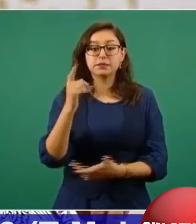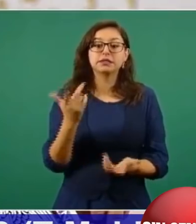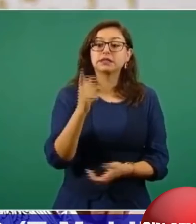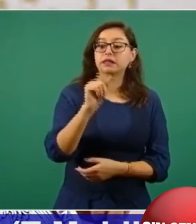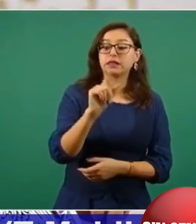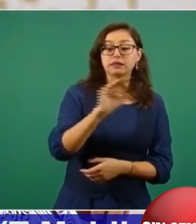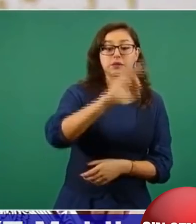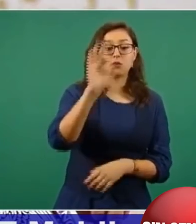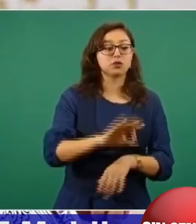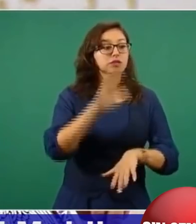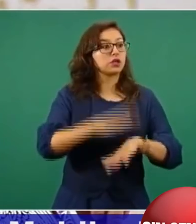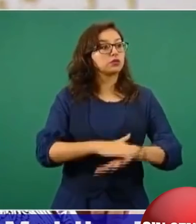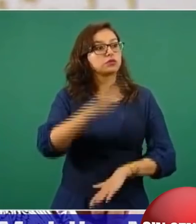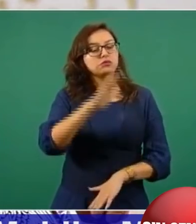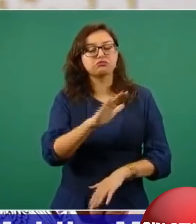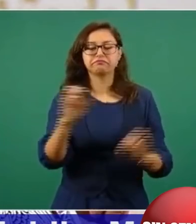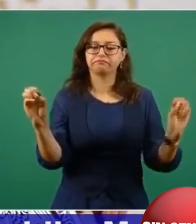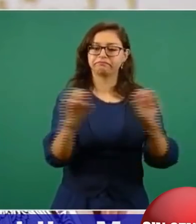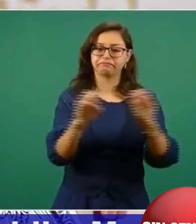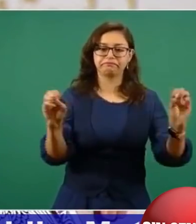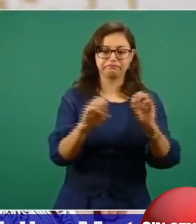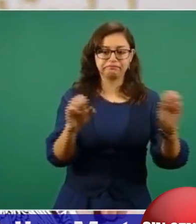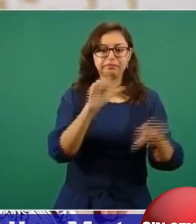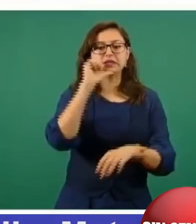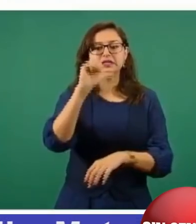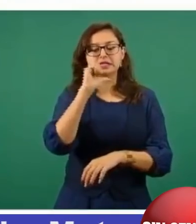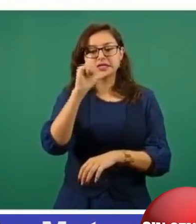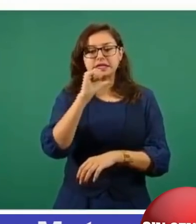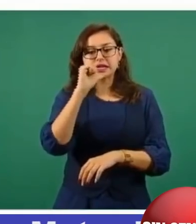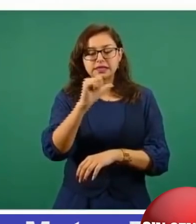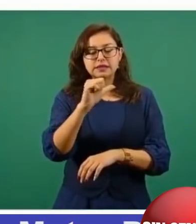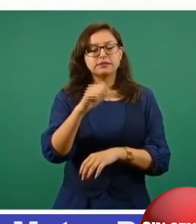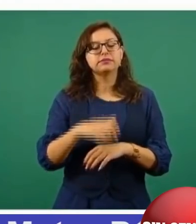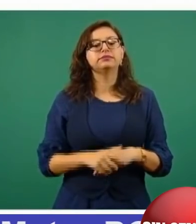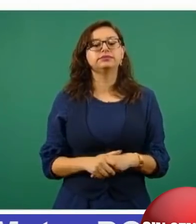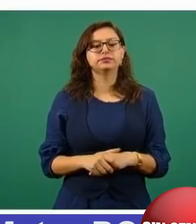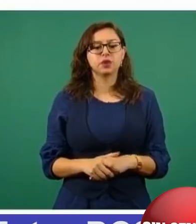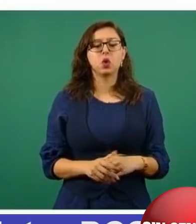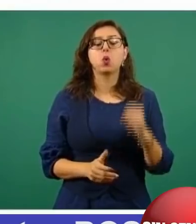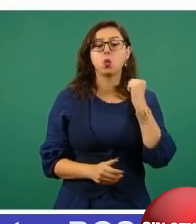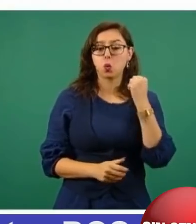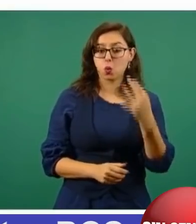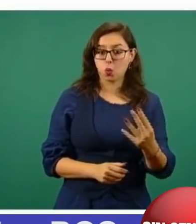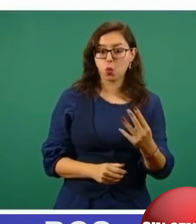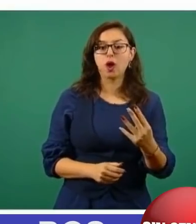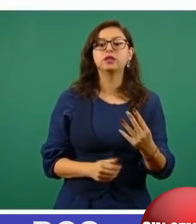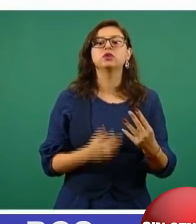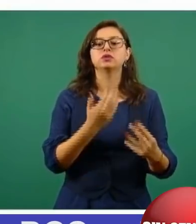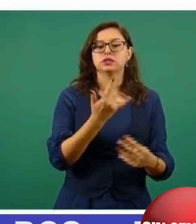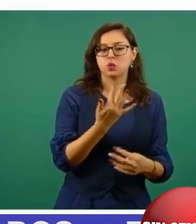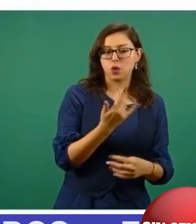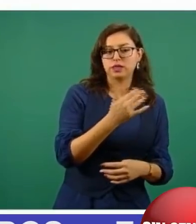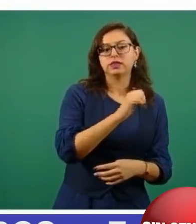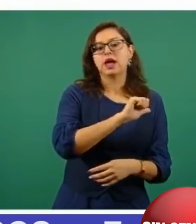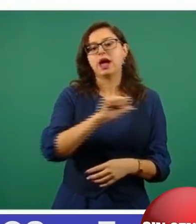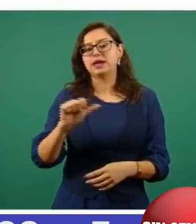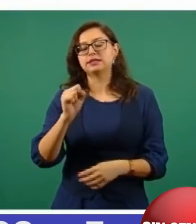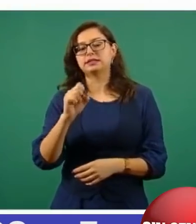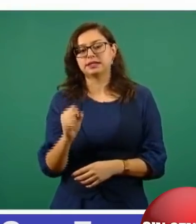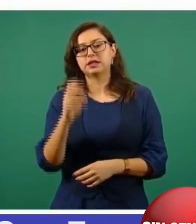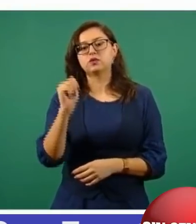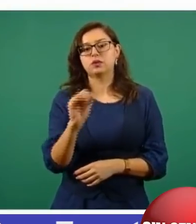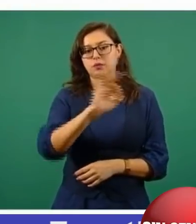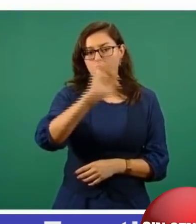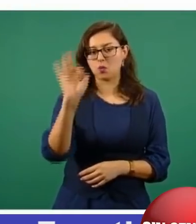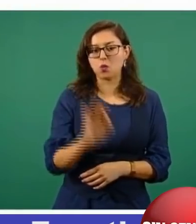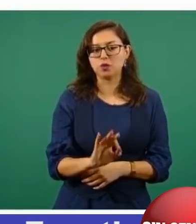entidad federativa que esté por arriba del 70% de ocupación. Hay 4 que están entre 50 y 69%, la Ciudad de